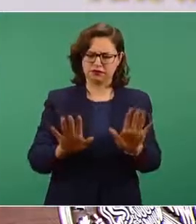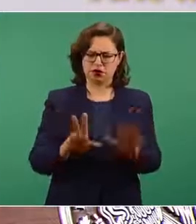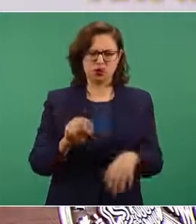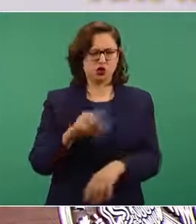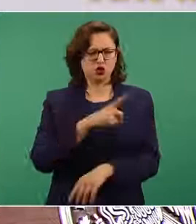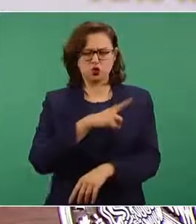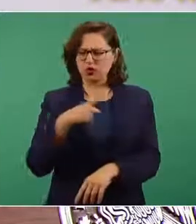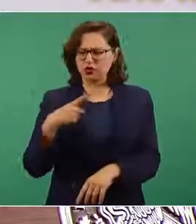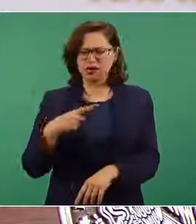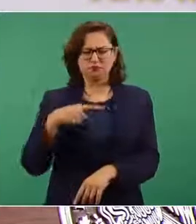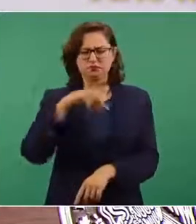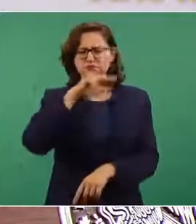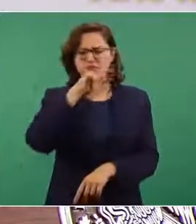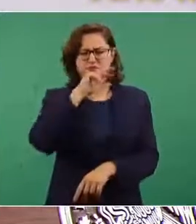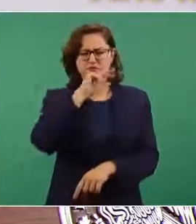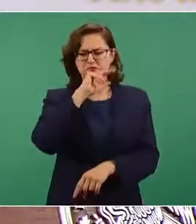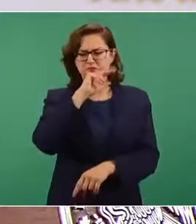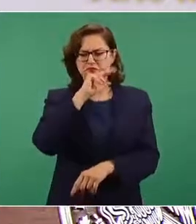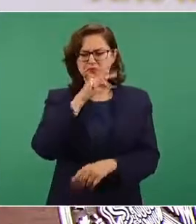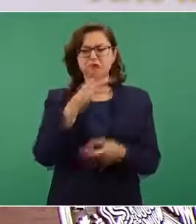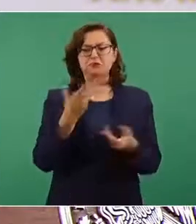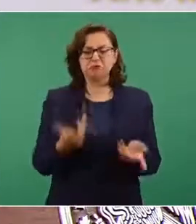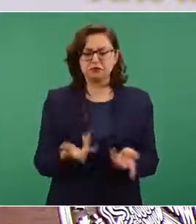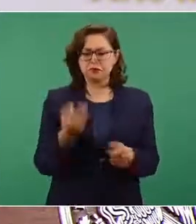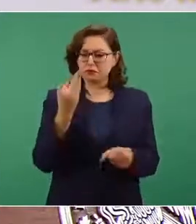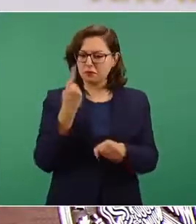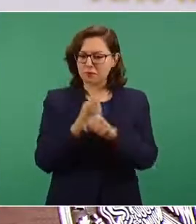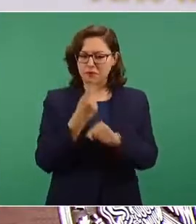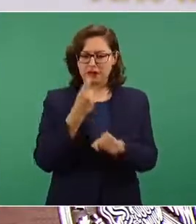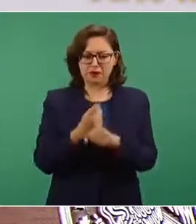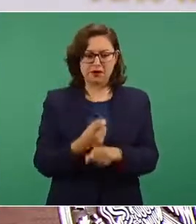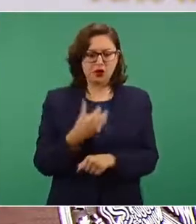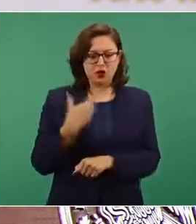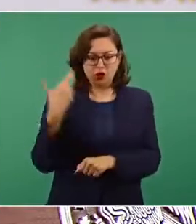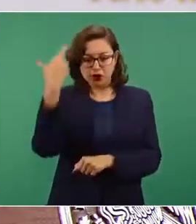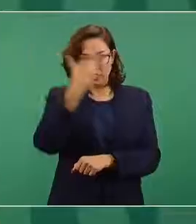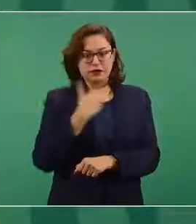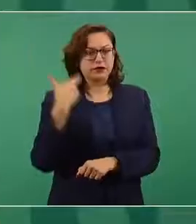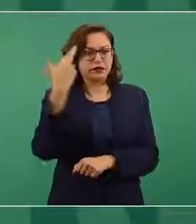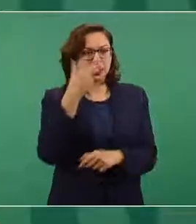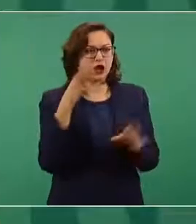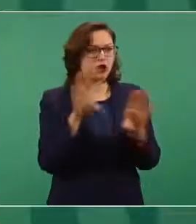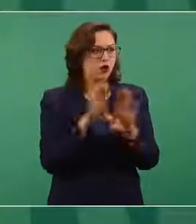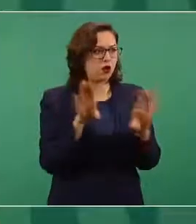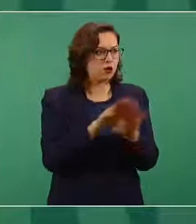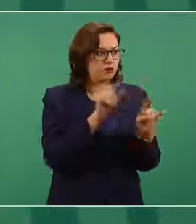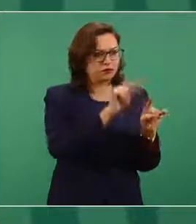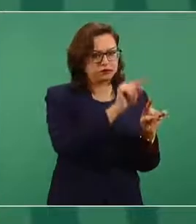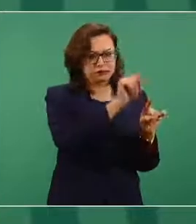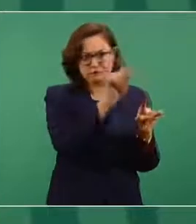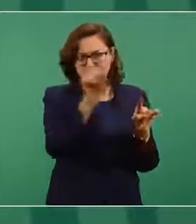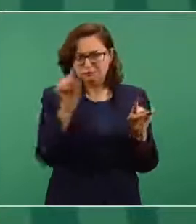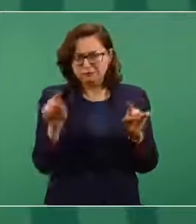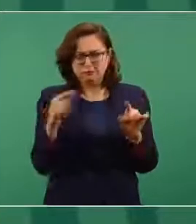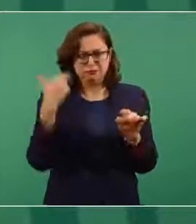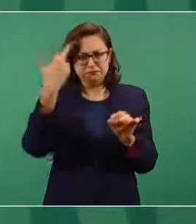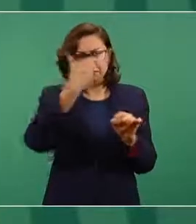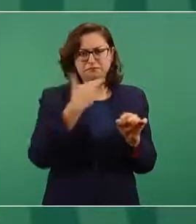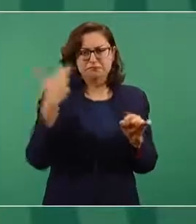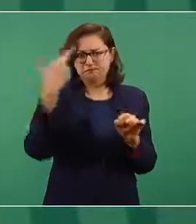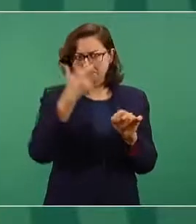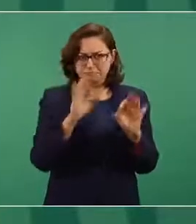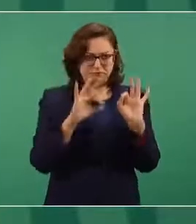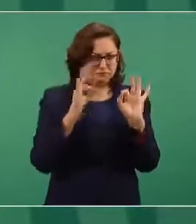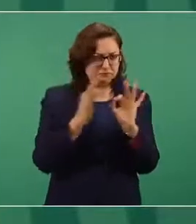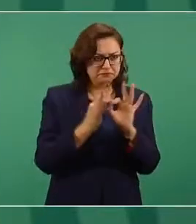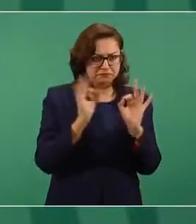tenemos que saber cómo está la situación agraria y hacer justicia